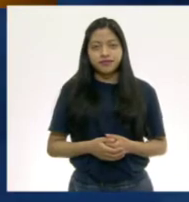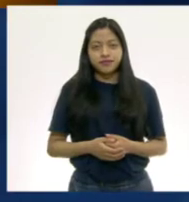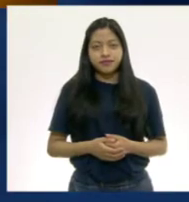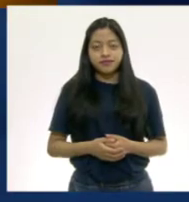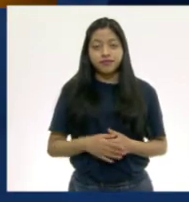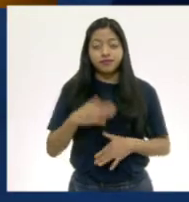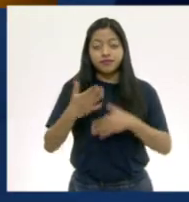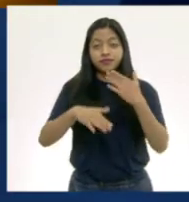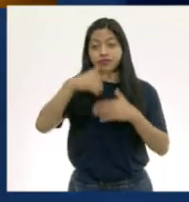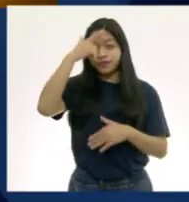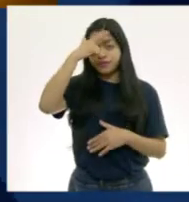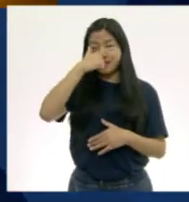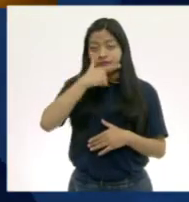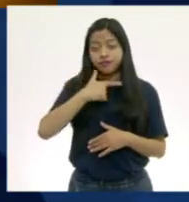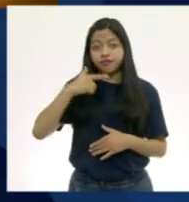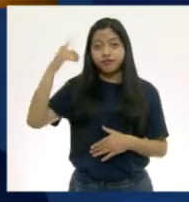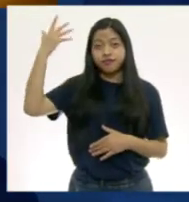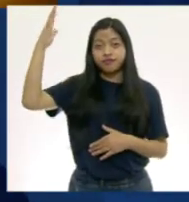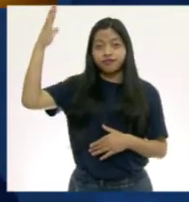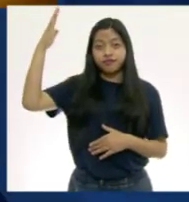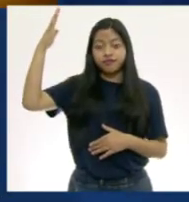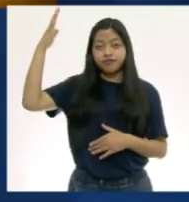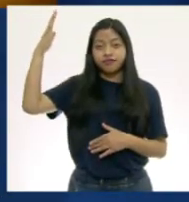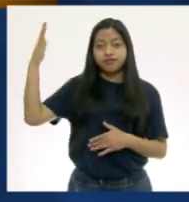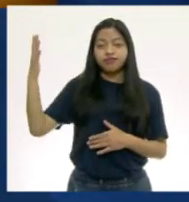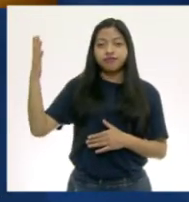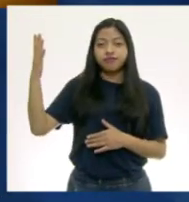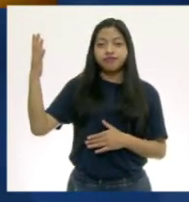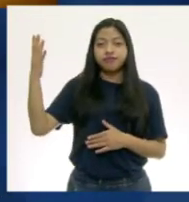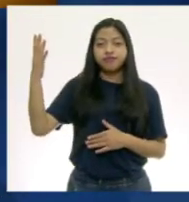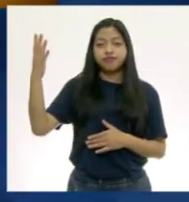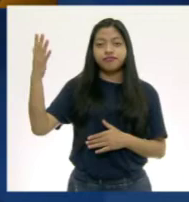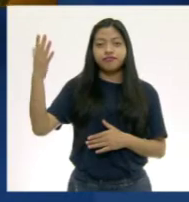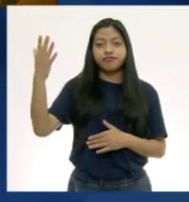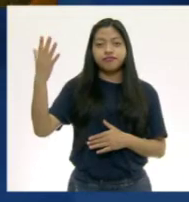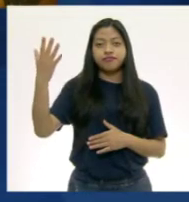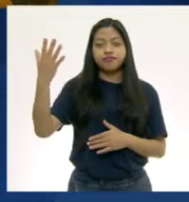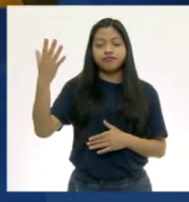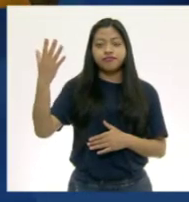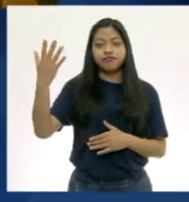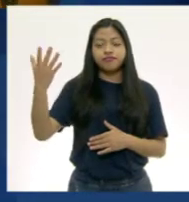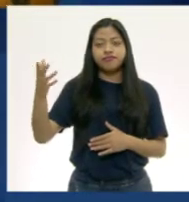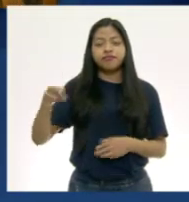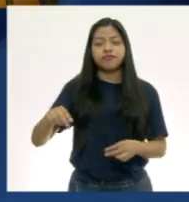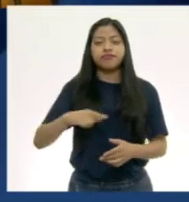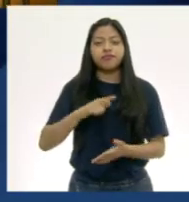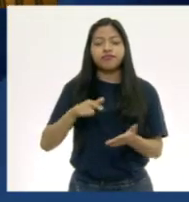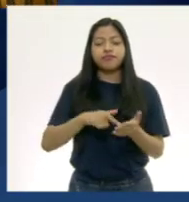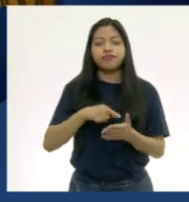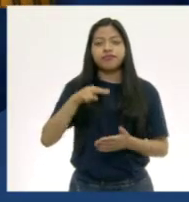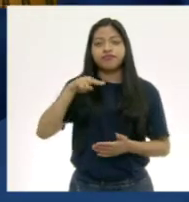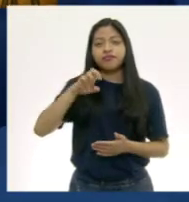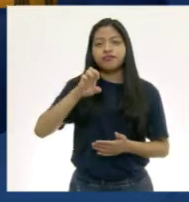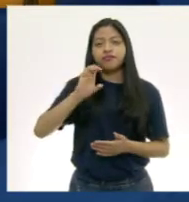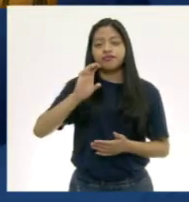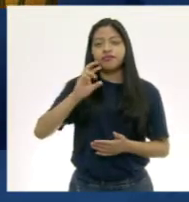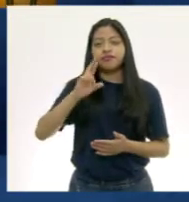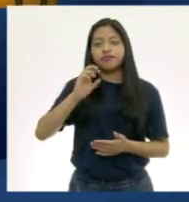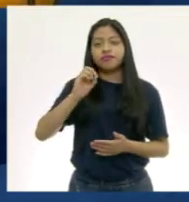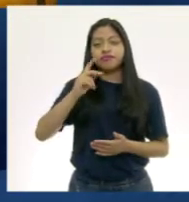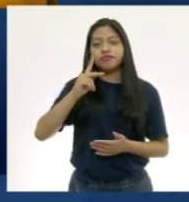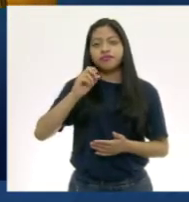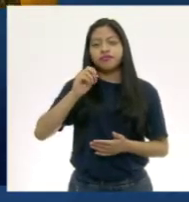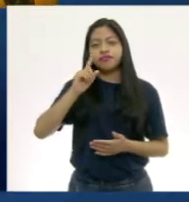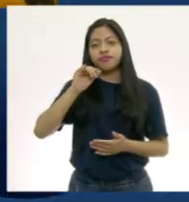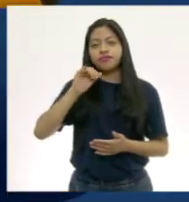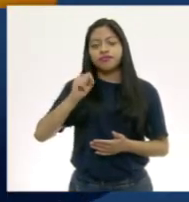Al anochecer, el sol poniente llega al horizonte occidental, el lugar de las necrópolis. Allí le espera la diosa